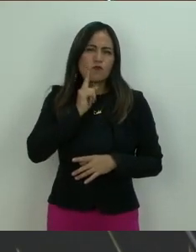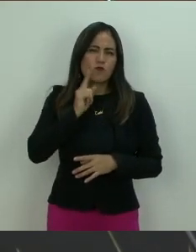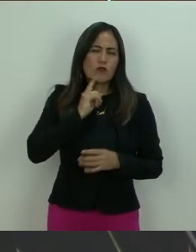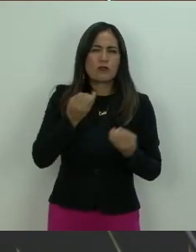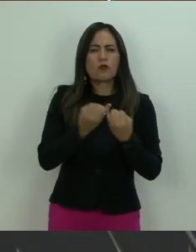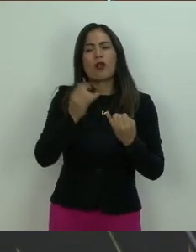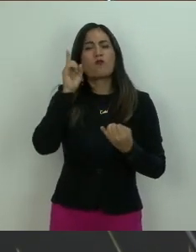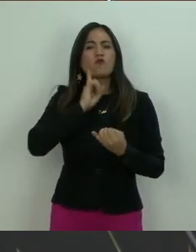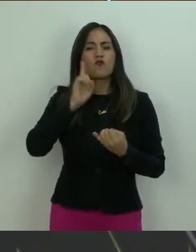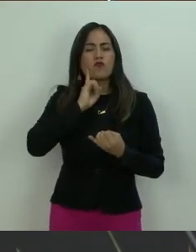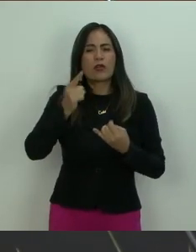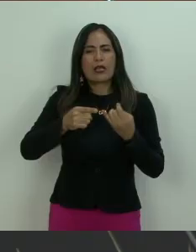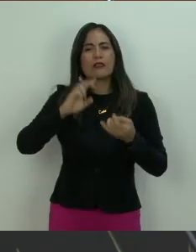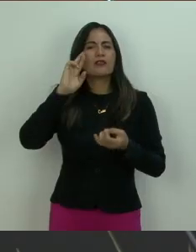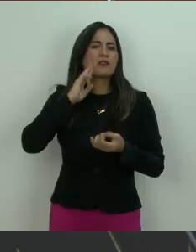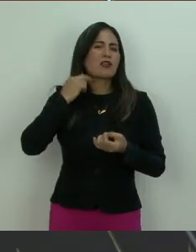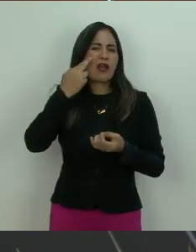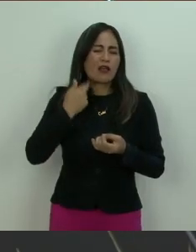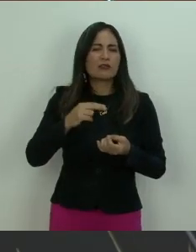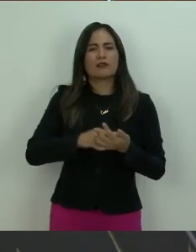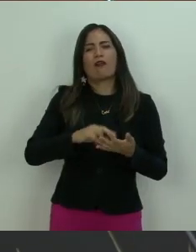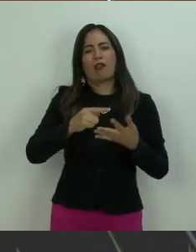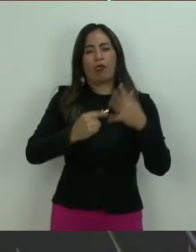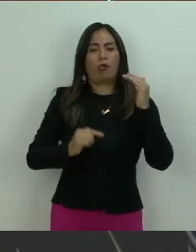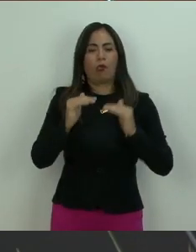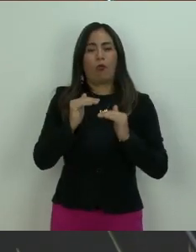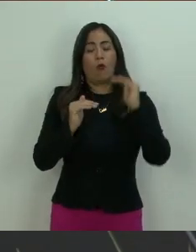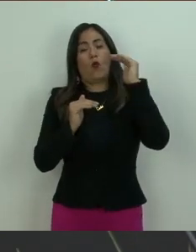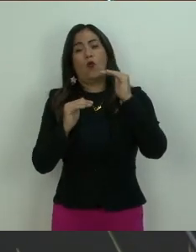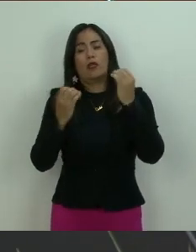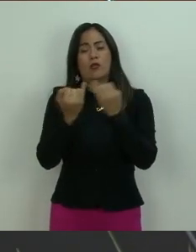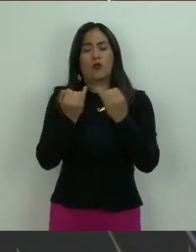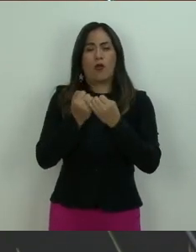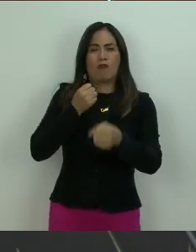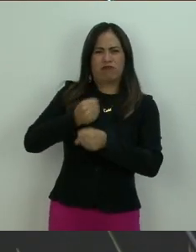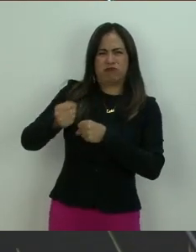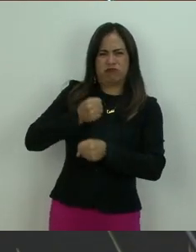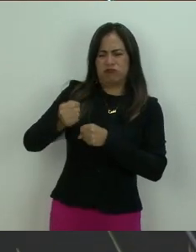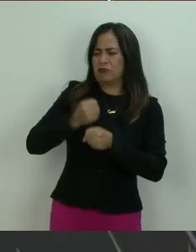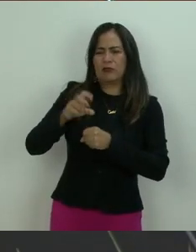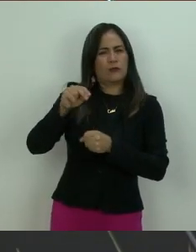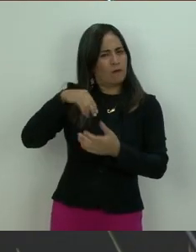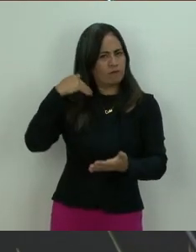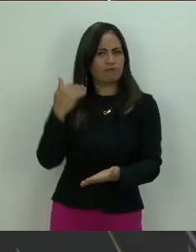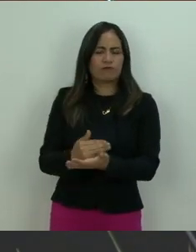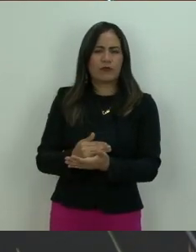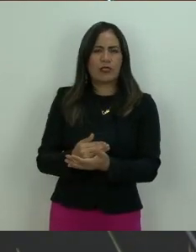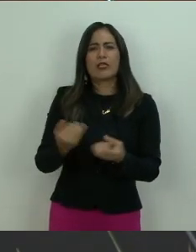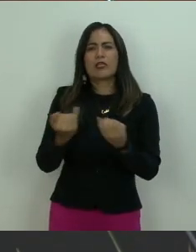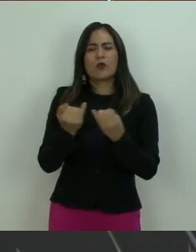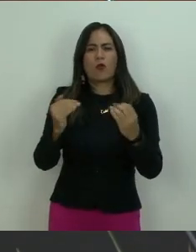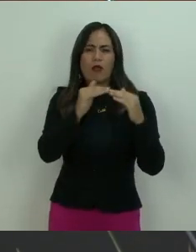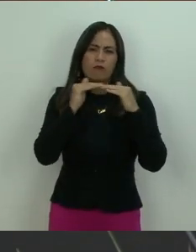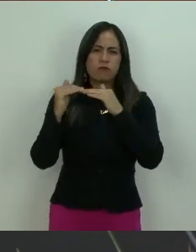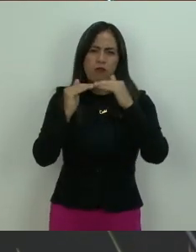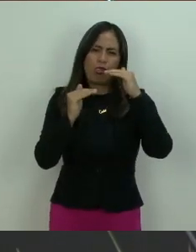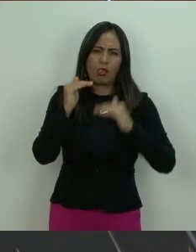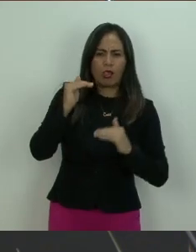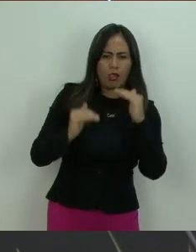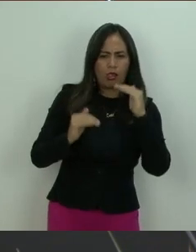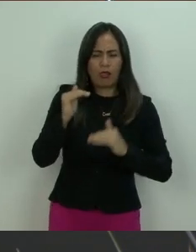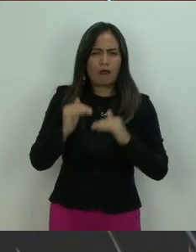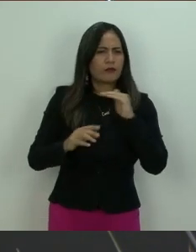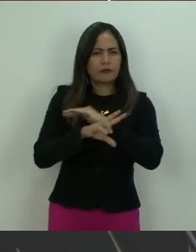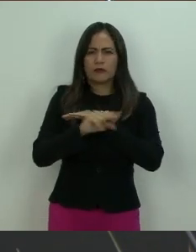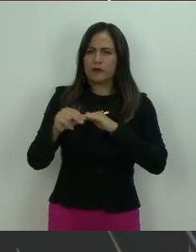al racismo, a visiones coloniales y a la violencia de género, así como un alto definitivo a la desigualdad de sus diversos núcleos